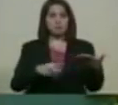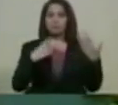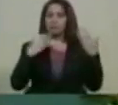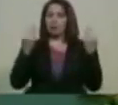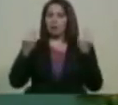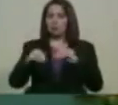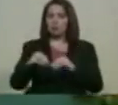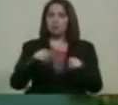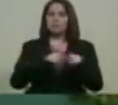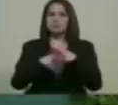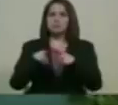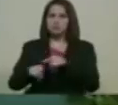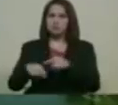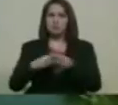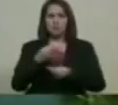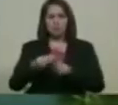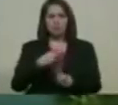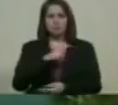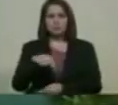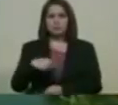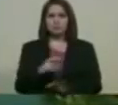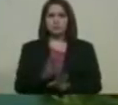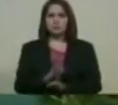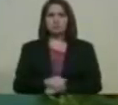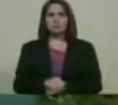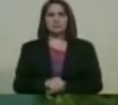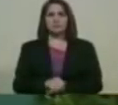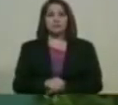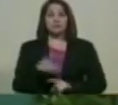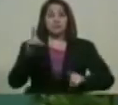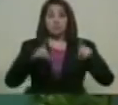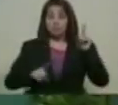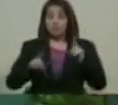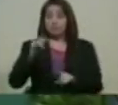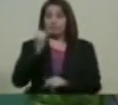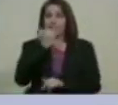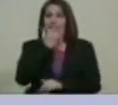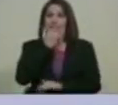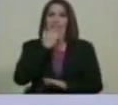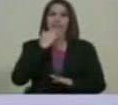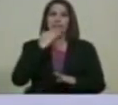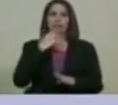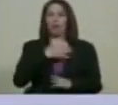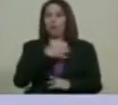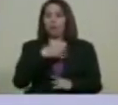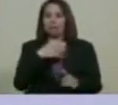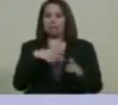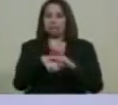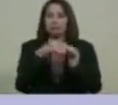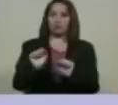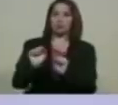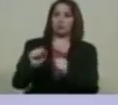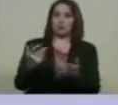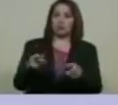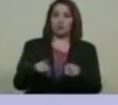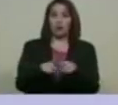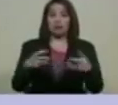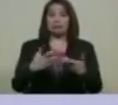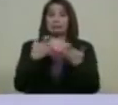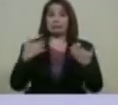con las críticas que a veces nos hacen. A veces son errores inevitables, producto de una guerra